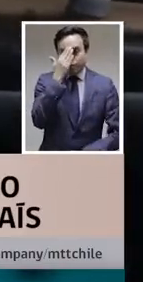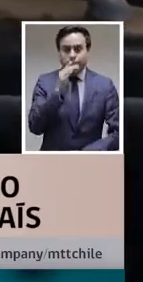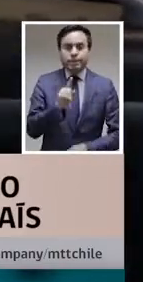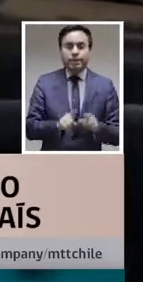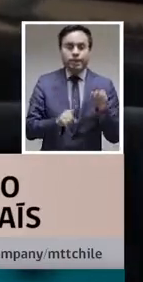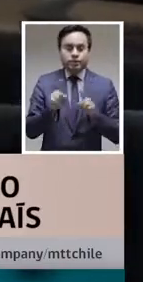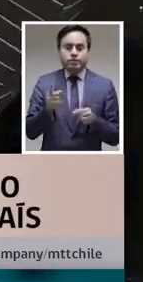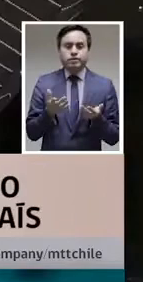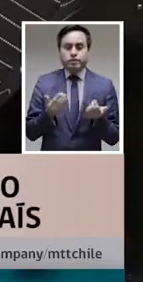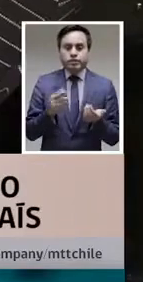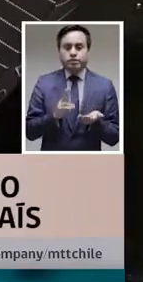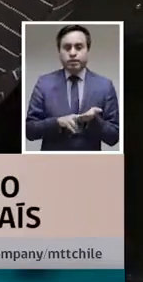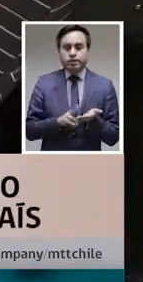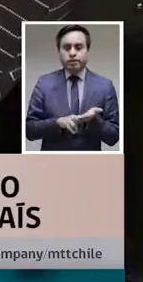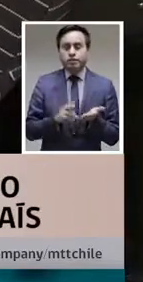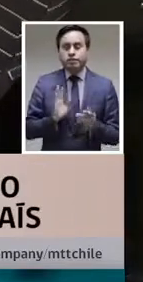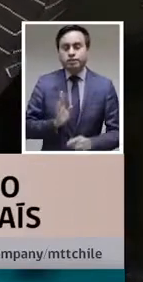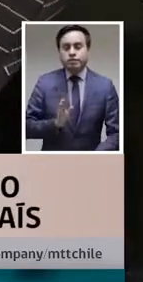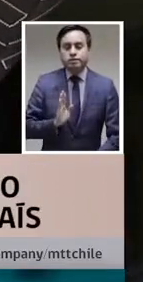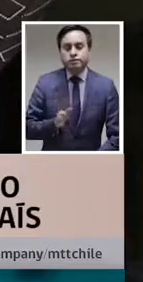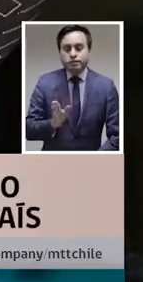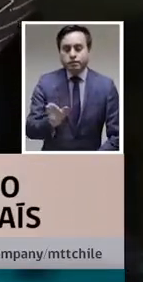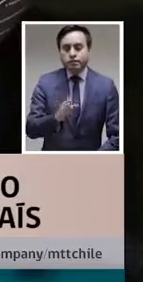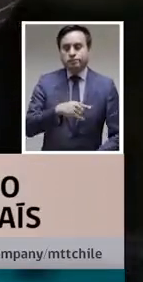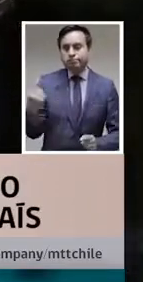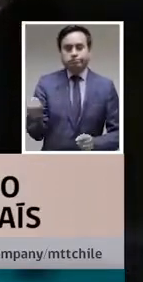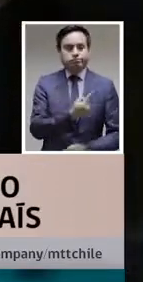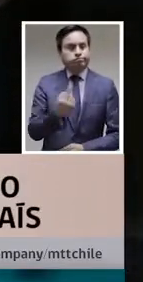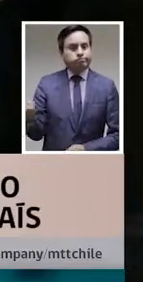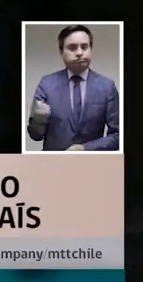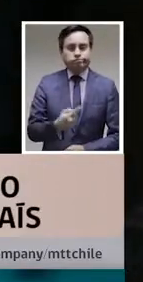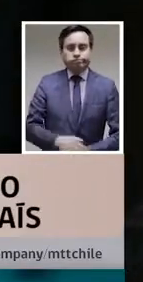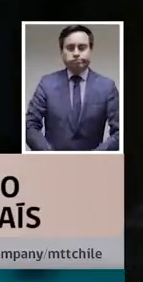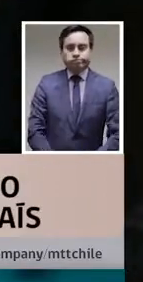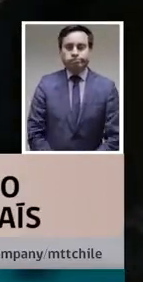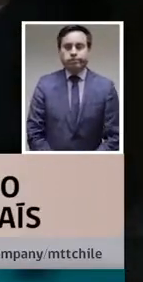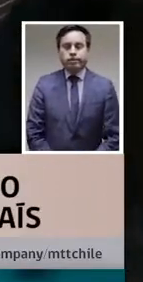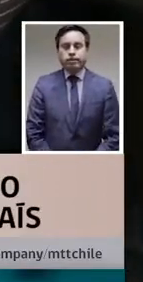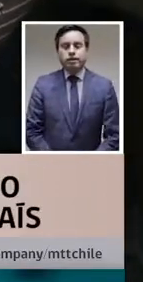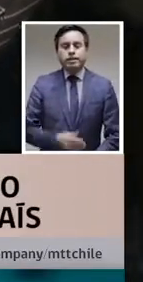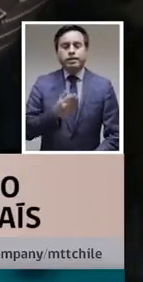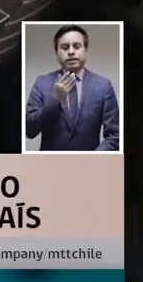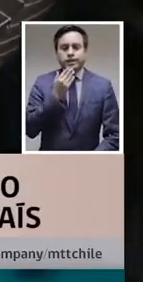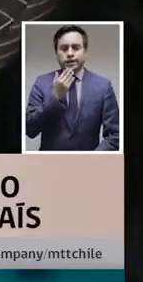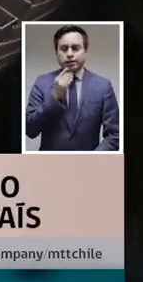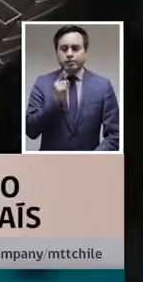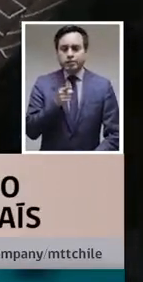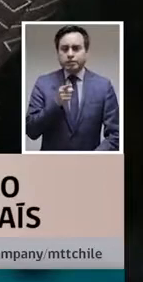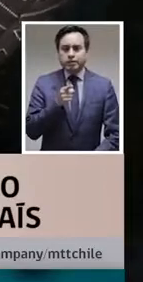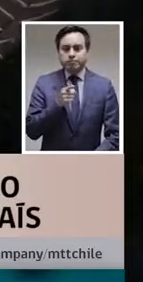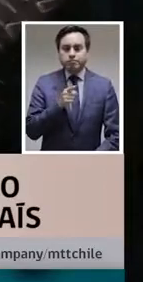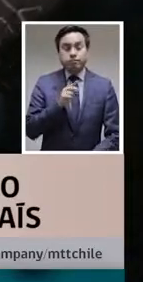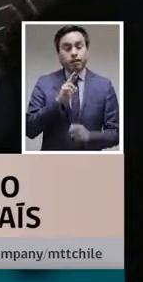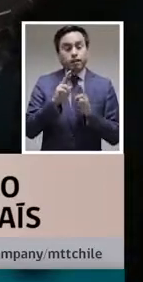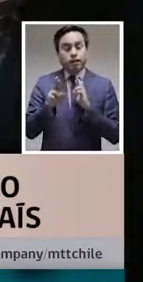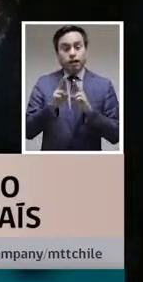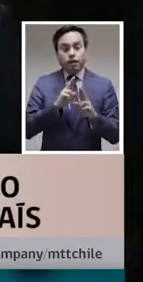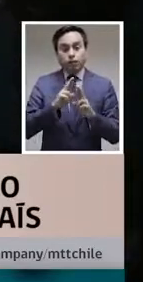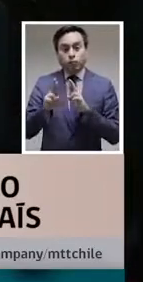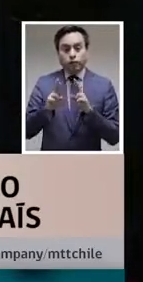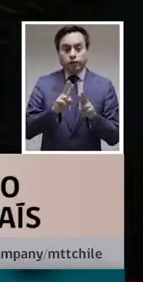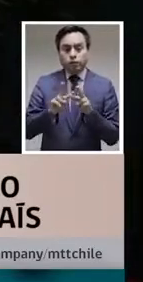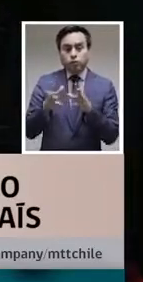que necesariamente tienen que seguir desplazándose. También, como una respuesta y